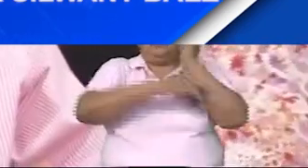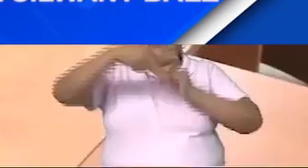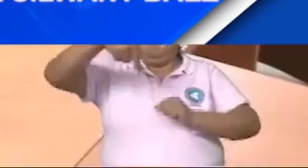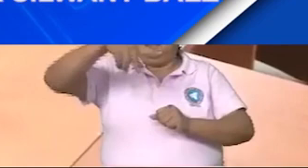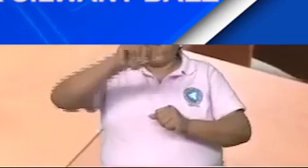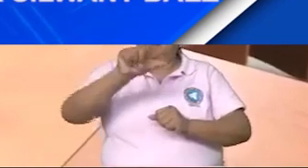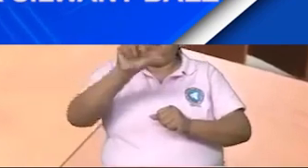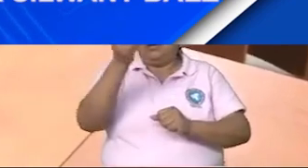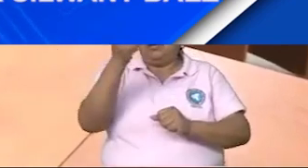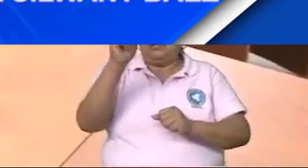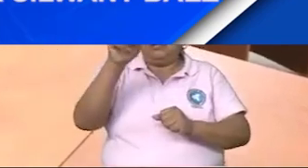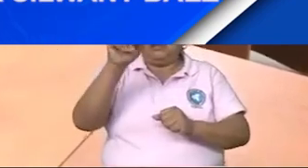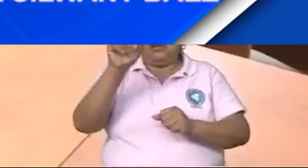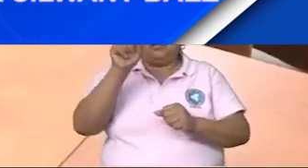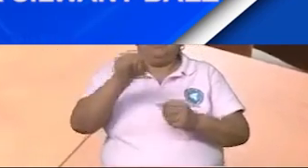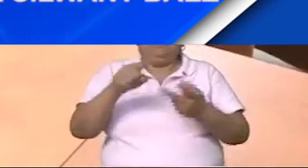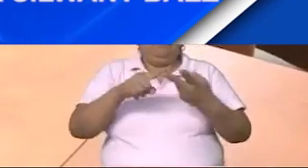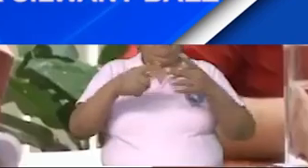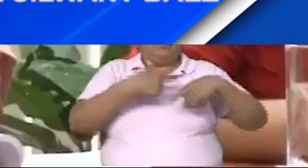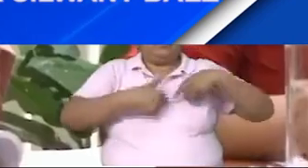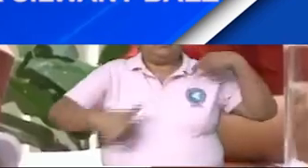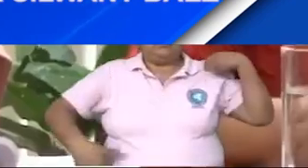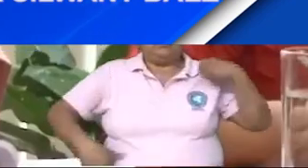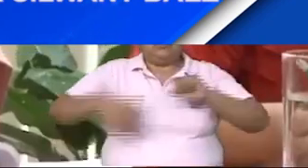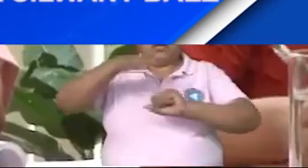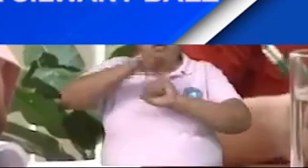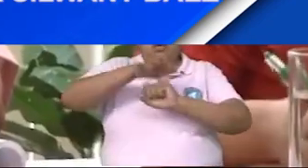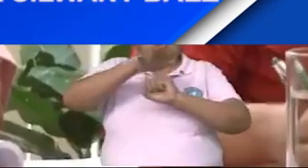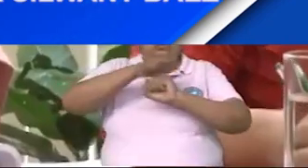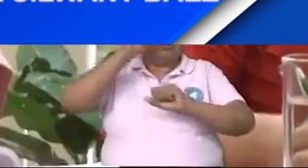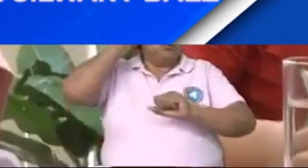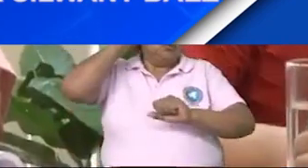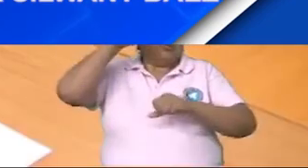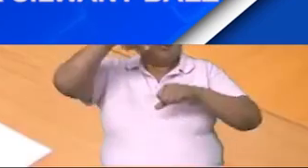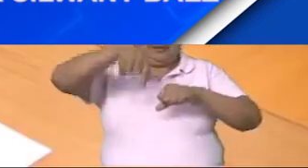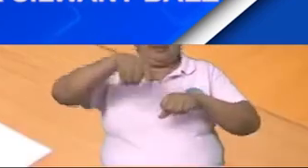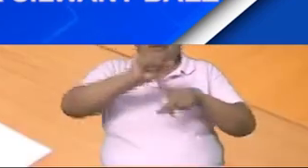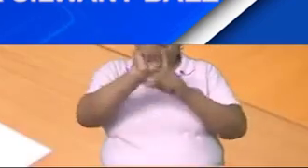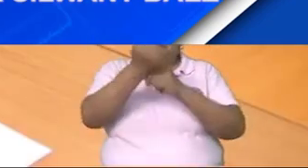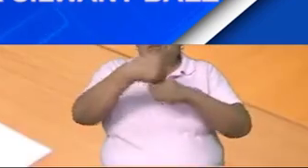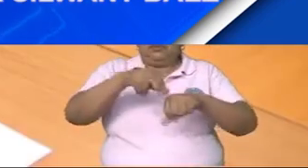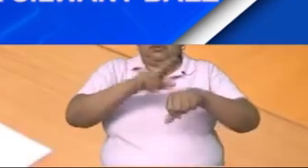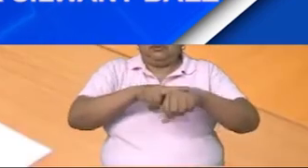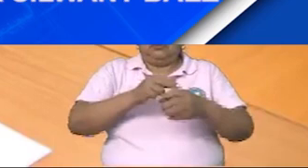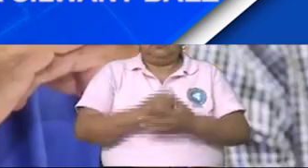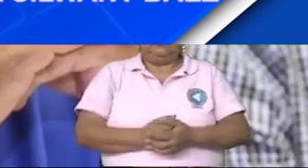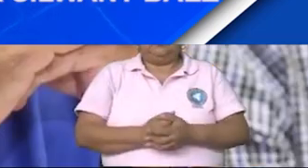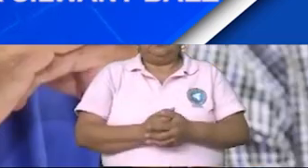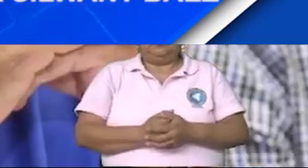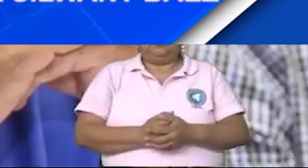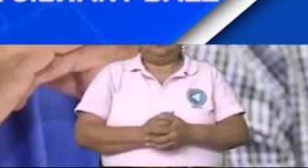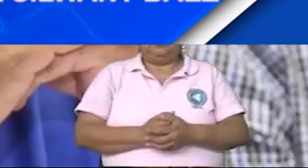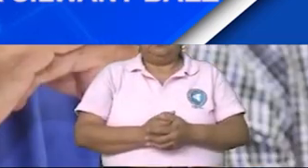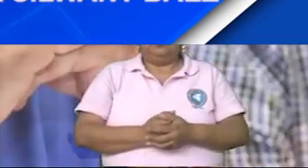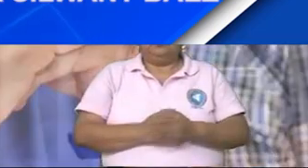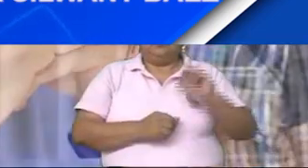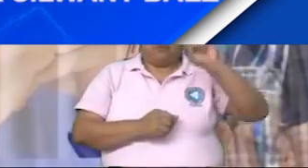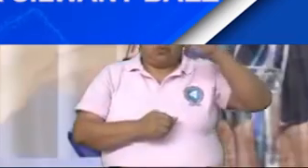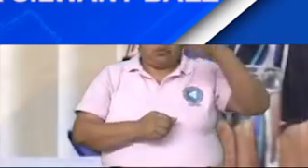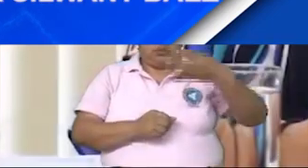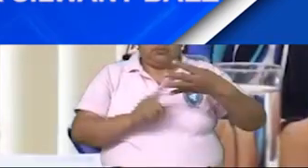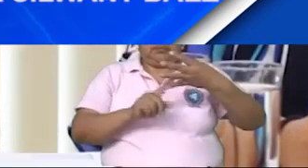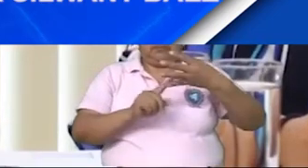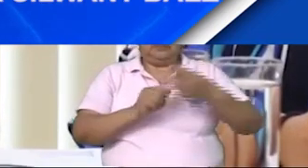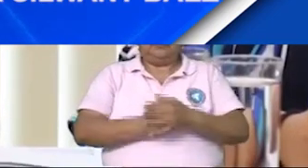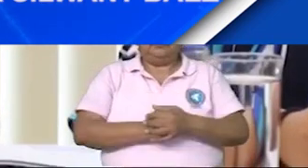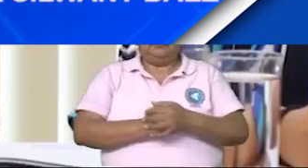Frente Sandinista de Liberación Nacional y defensor de la causa revolucionaria. Durante